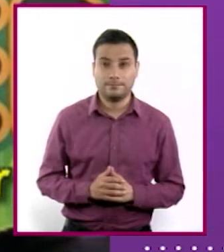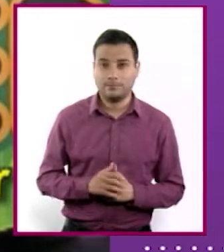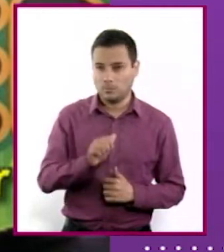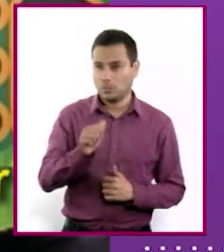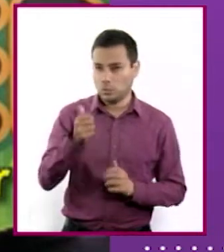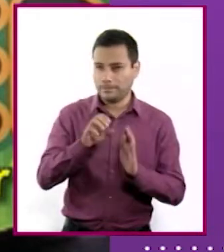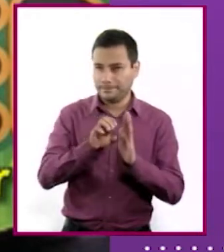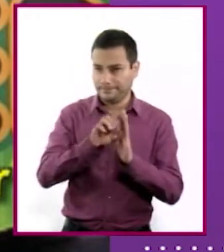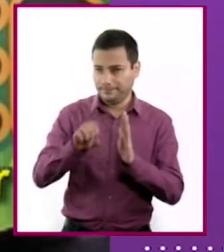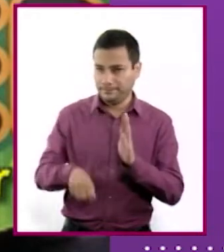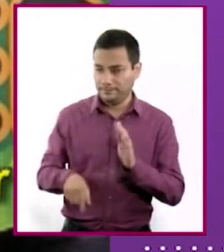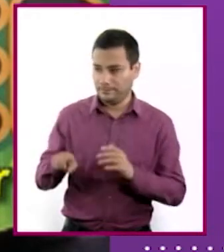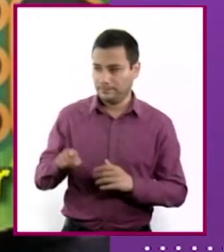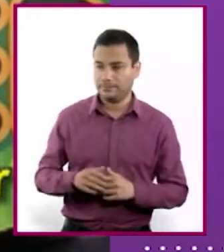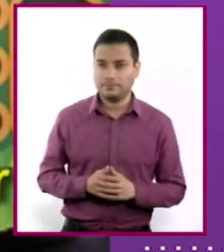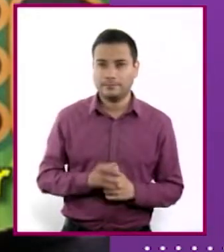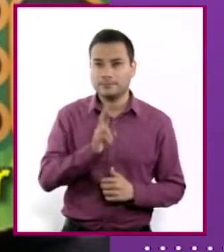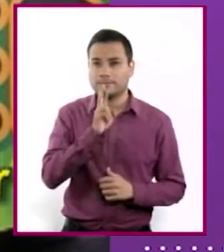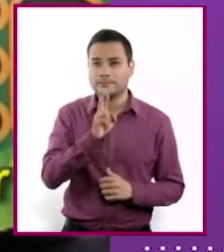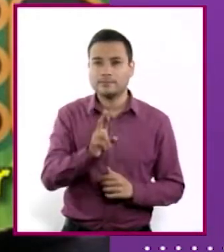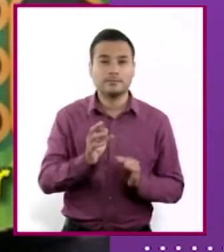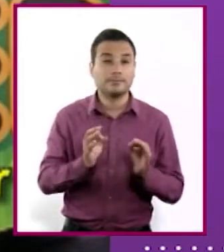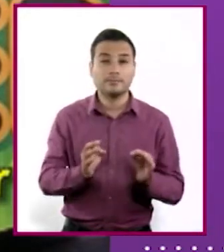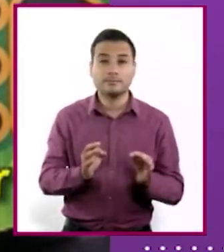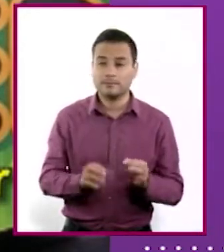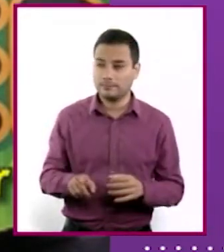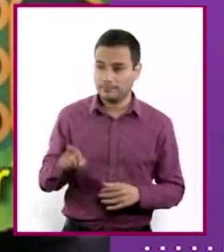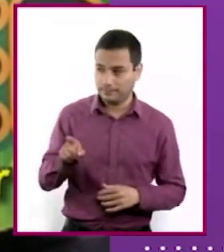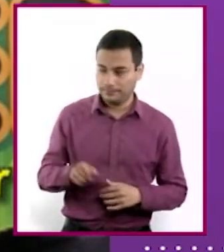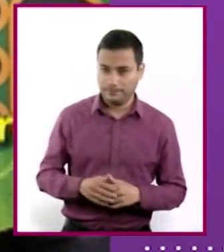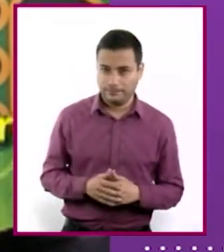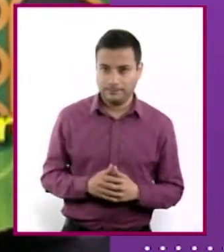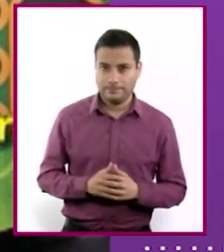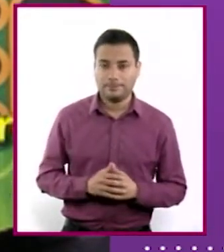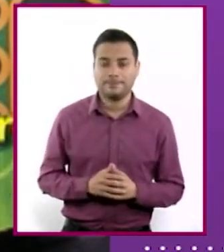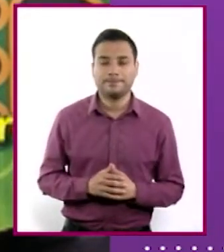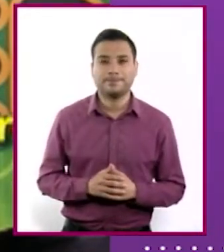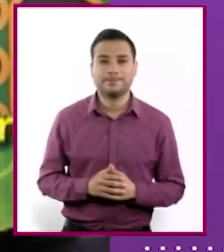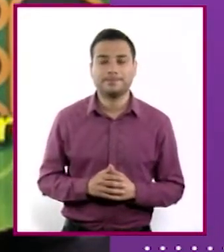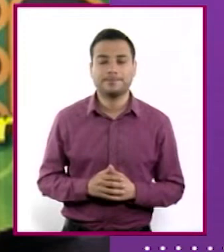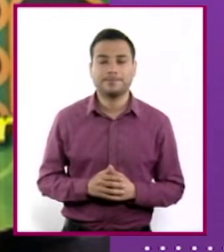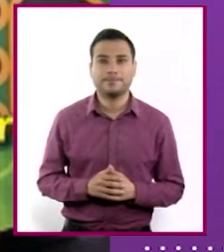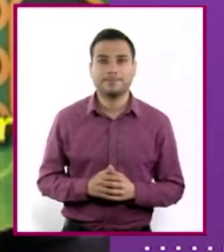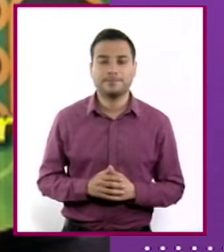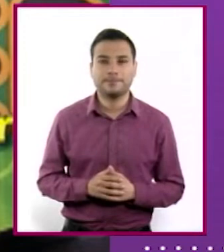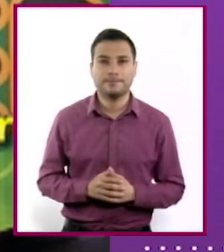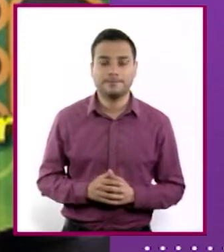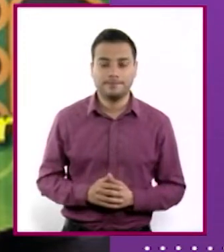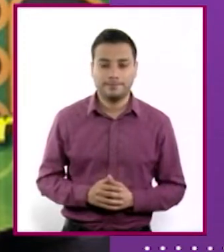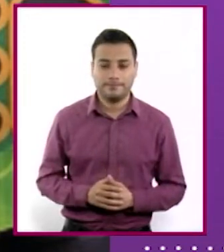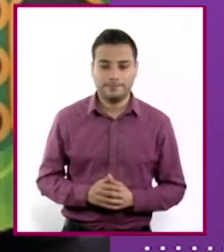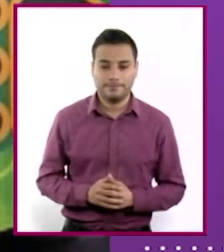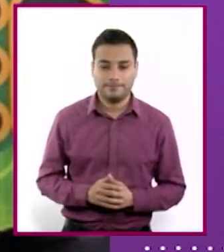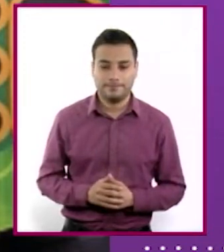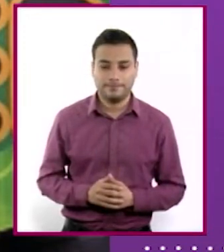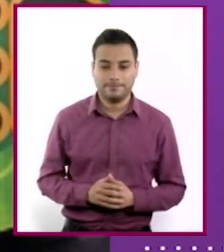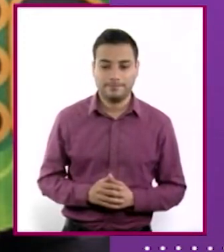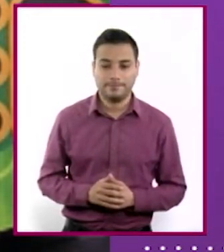soccer. El enunciado en pasado es Juan and Roberto played soccer